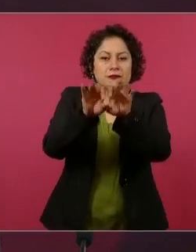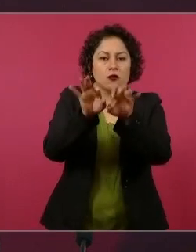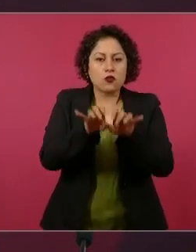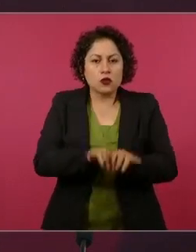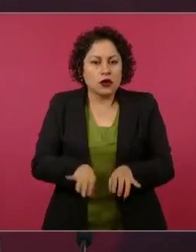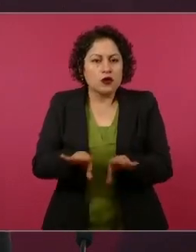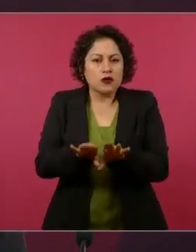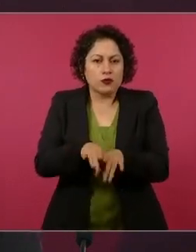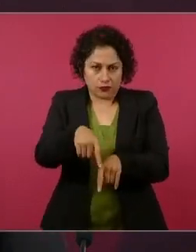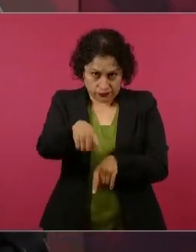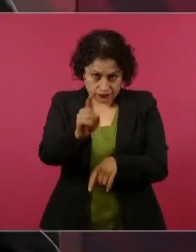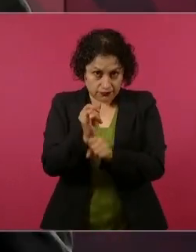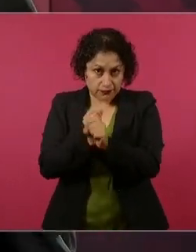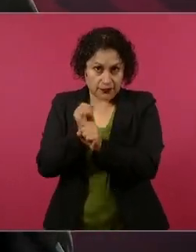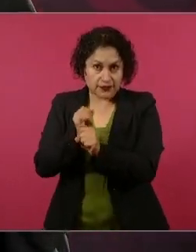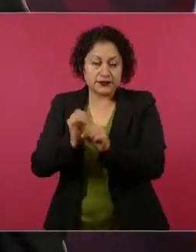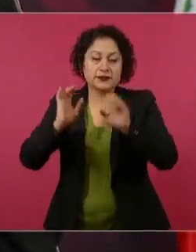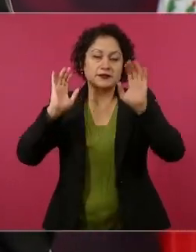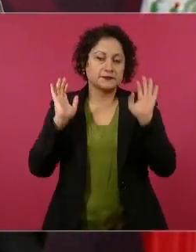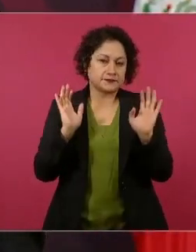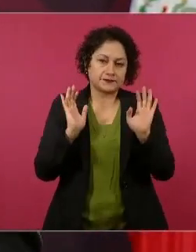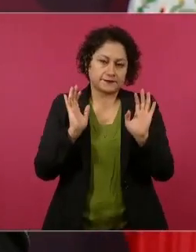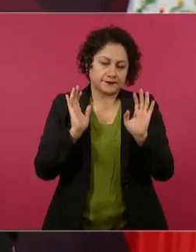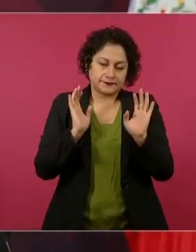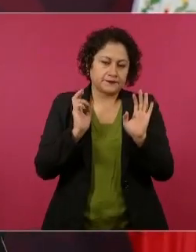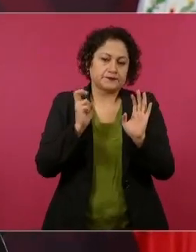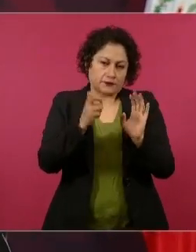eso? Ya, son minucias.